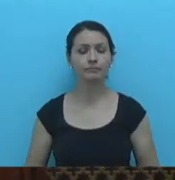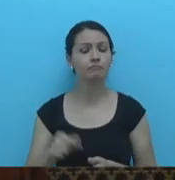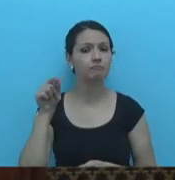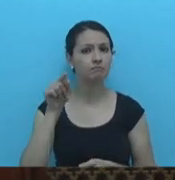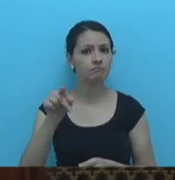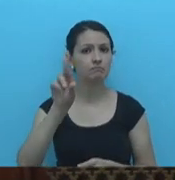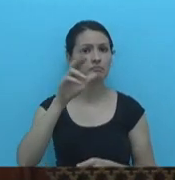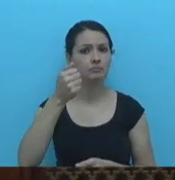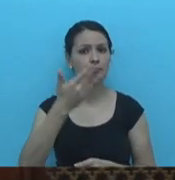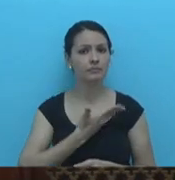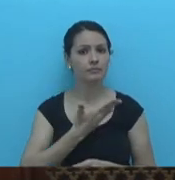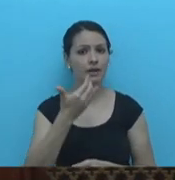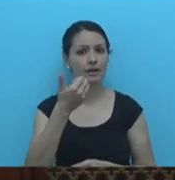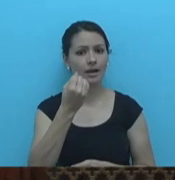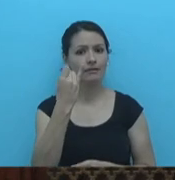Jacuzzi,